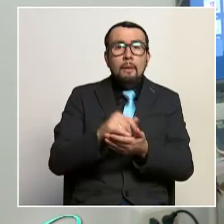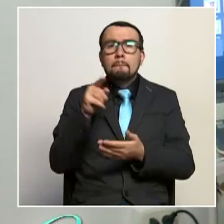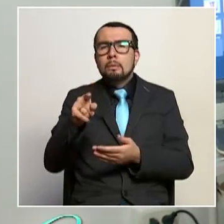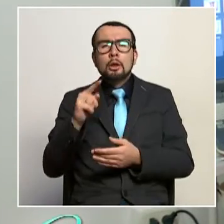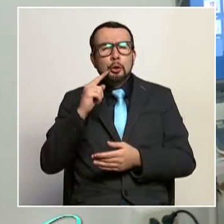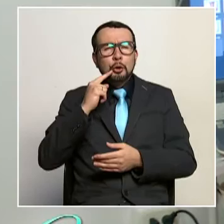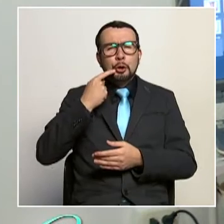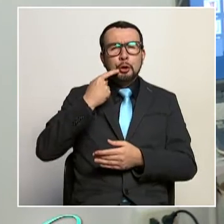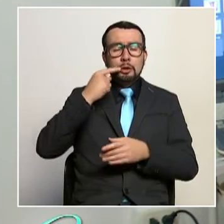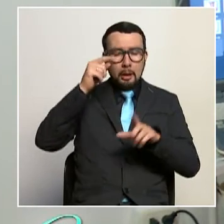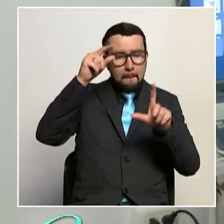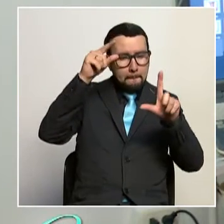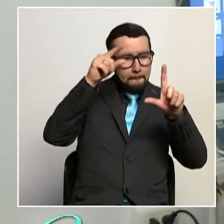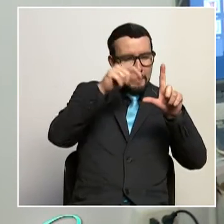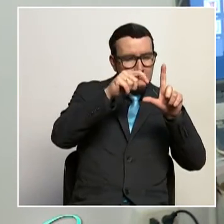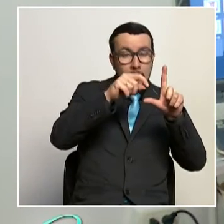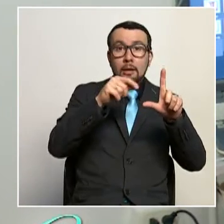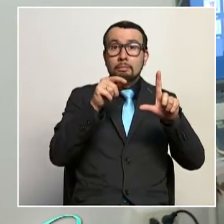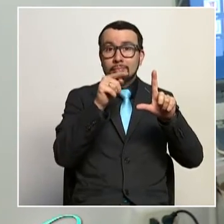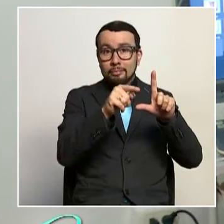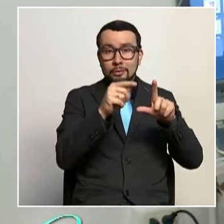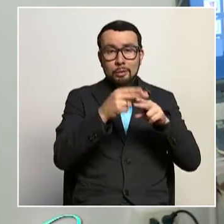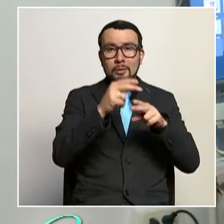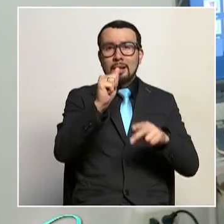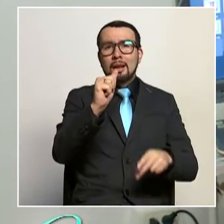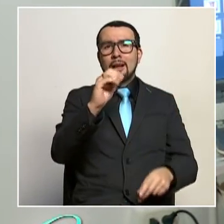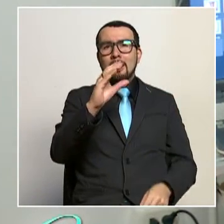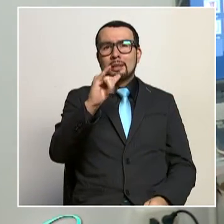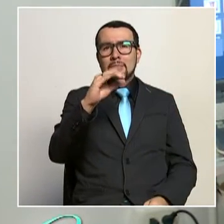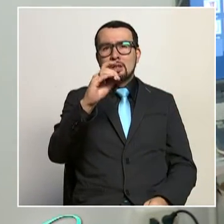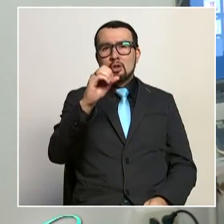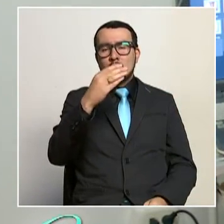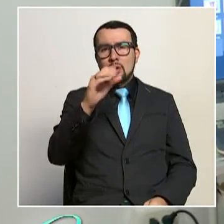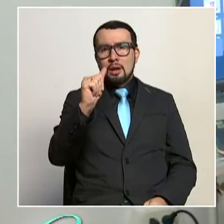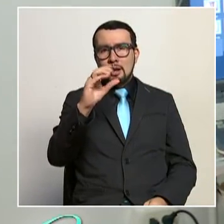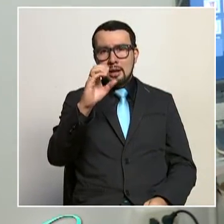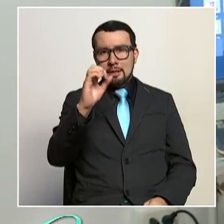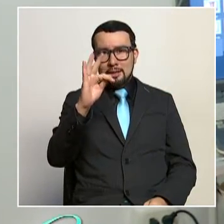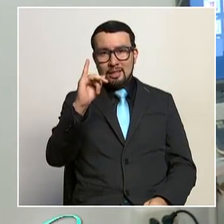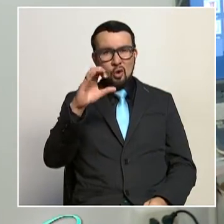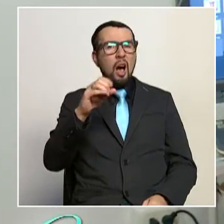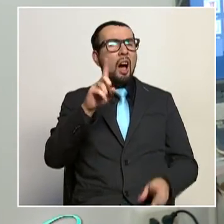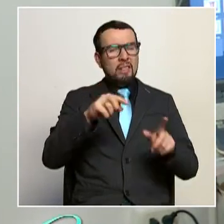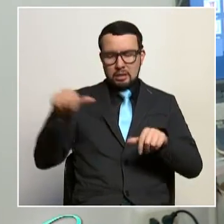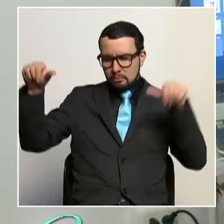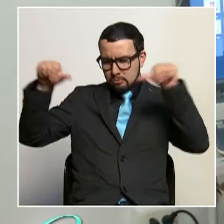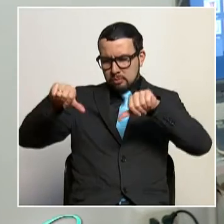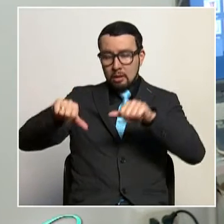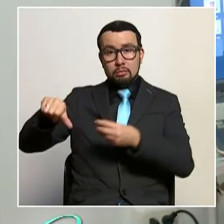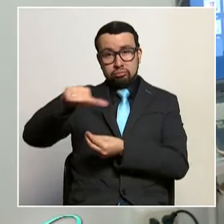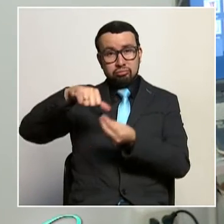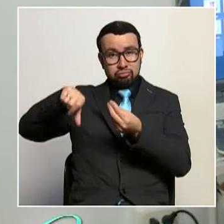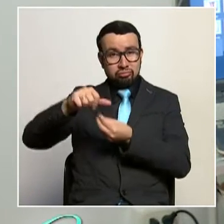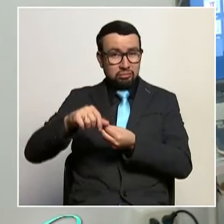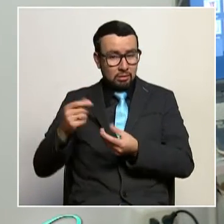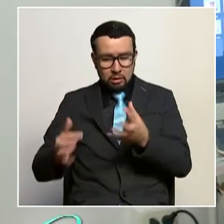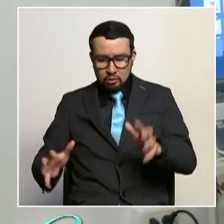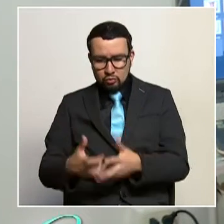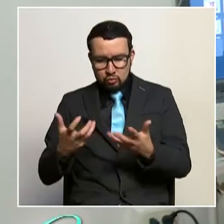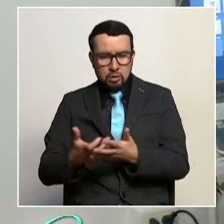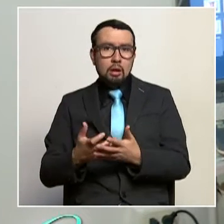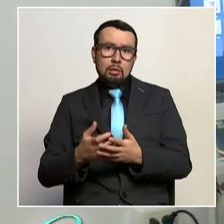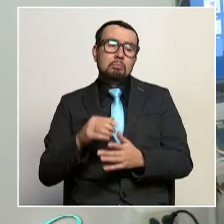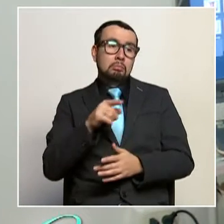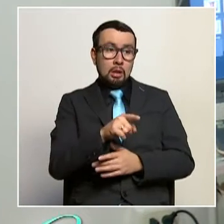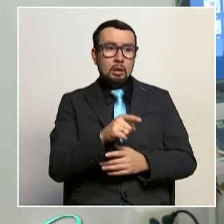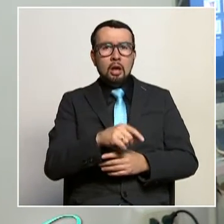ácido que es el ácido acético que muchas veces se utiliza para la preparación de las ensaladas, obviamente a unas concentraciones adecuadas,